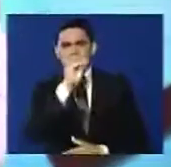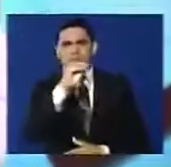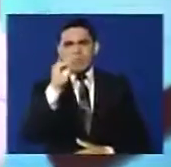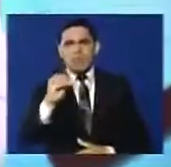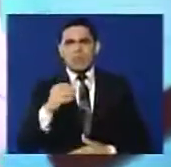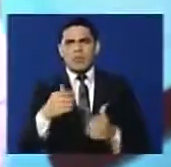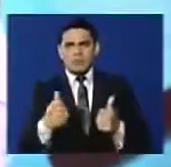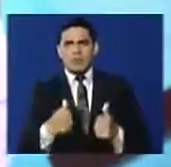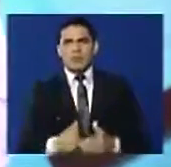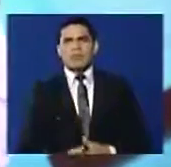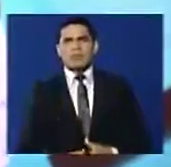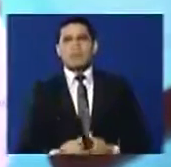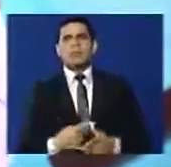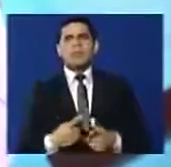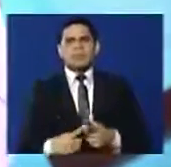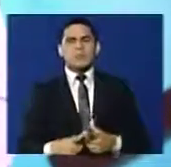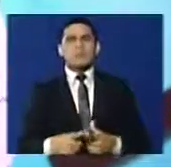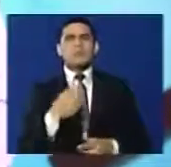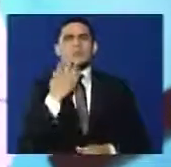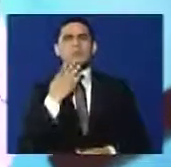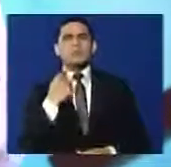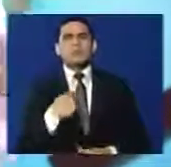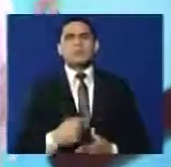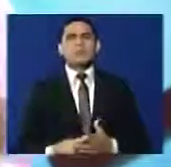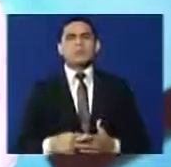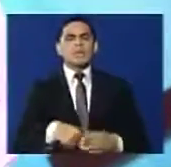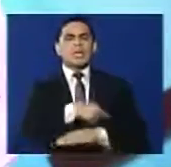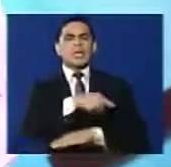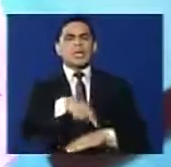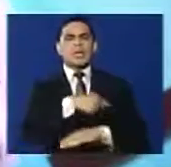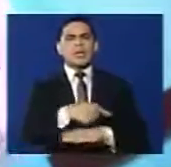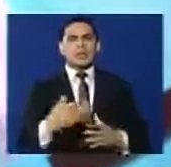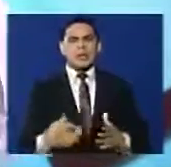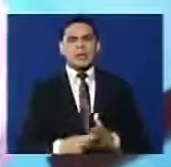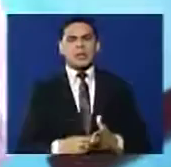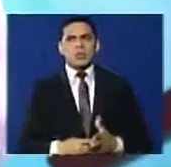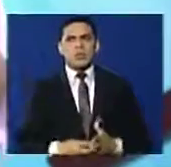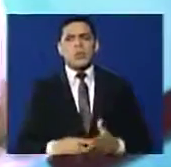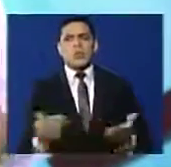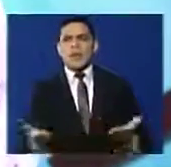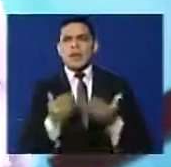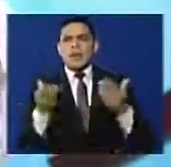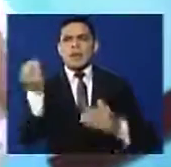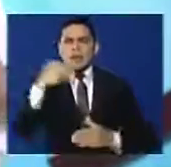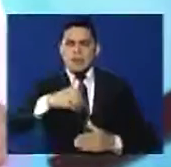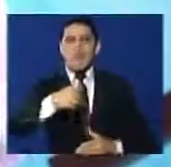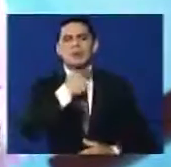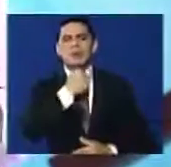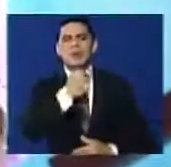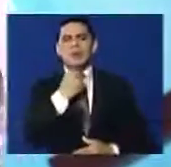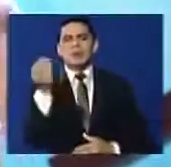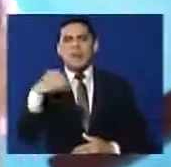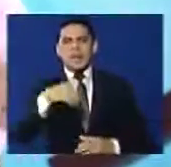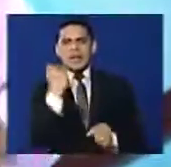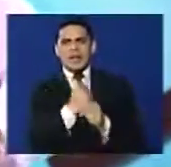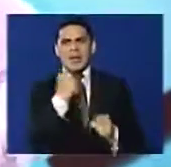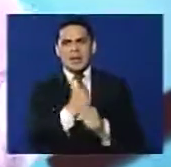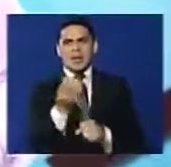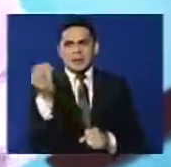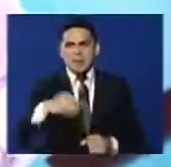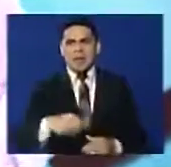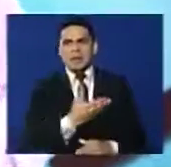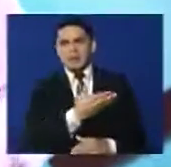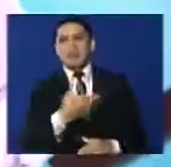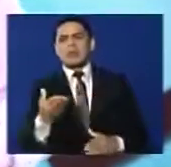¿no? A lo mejor en estos tiempos me animo a hacerlo con más frecuencia, a trabajar más